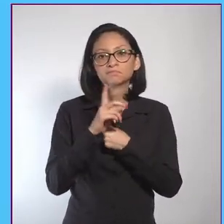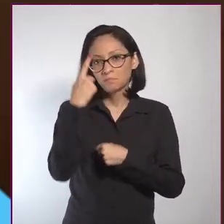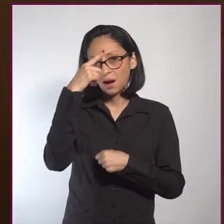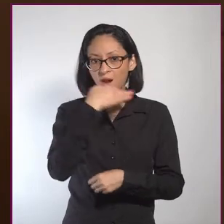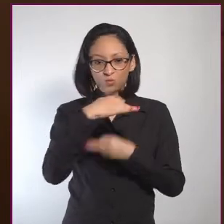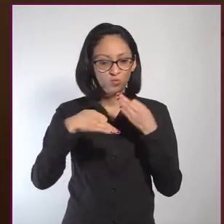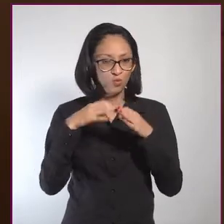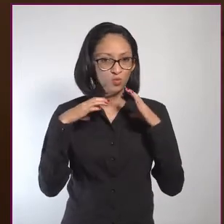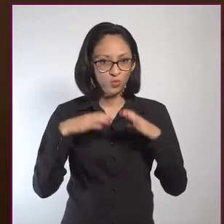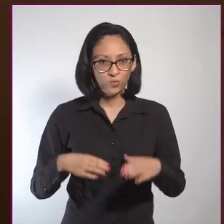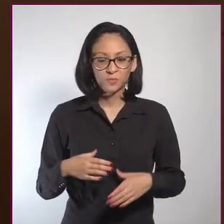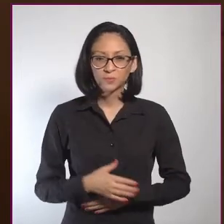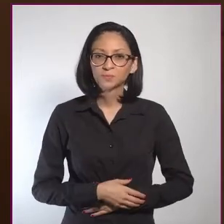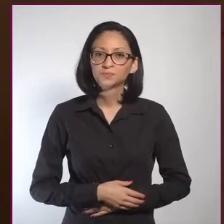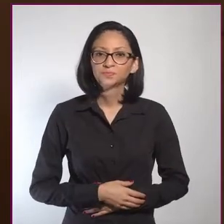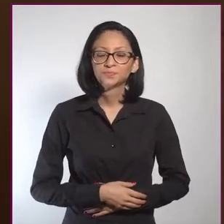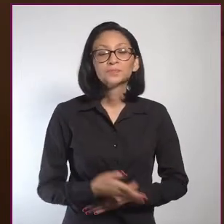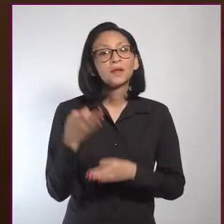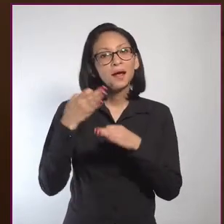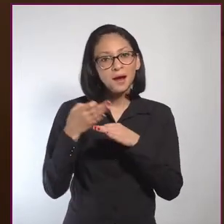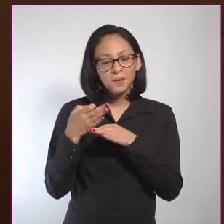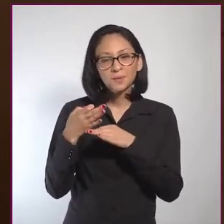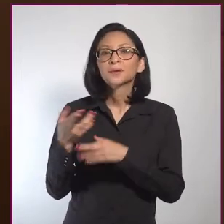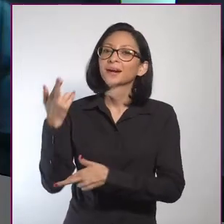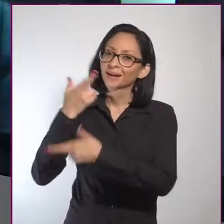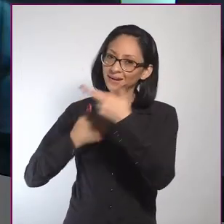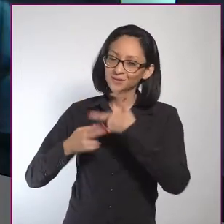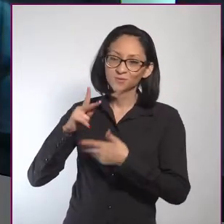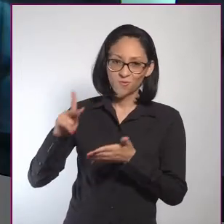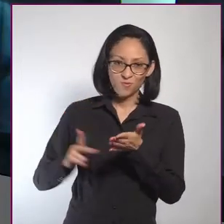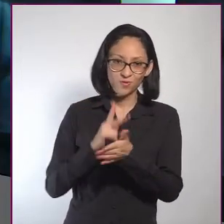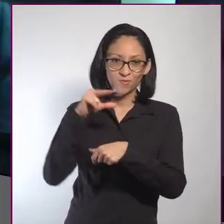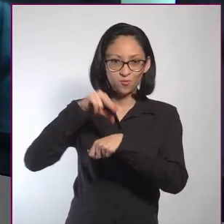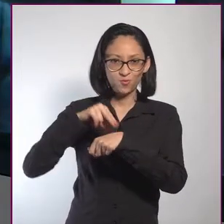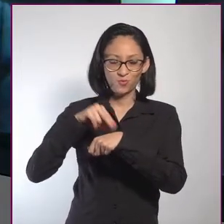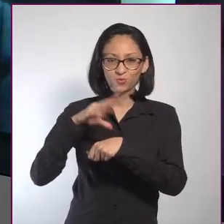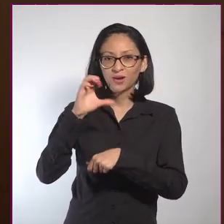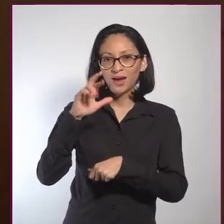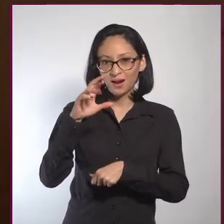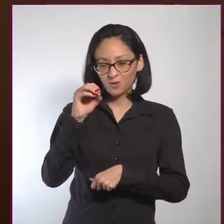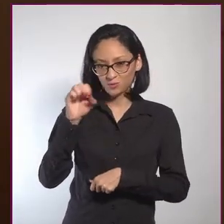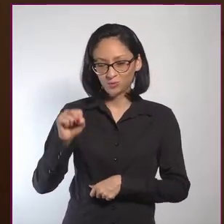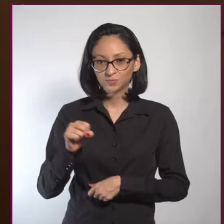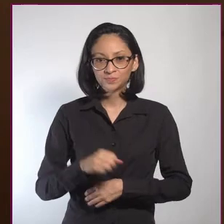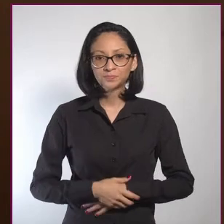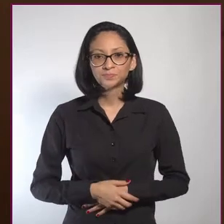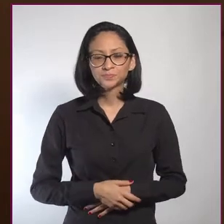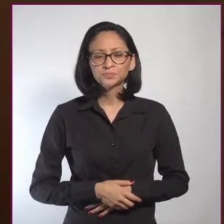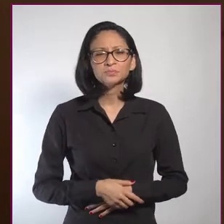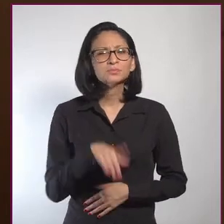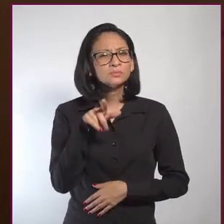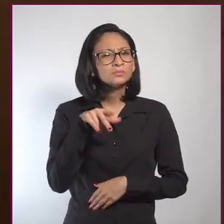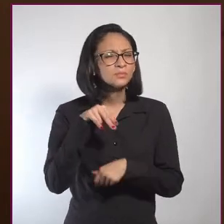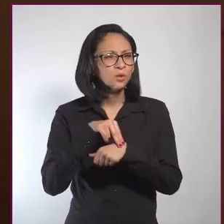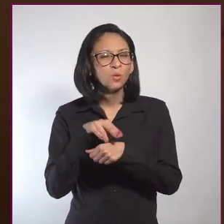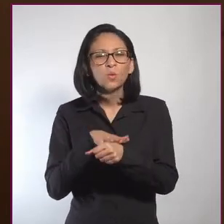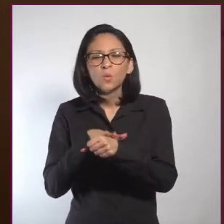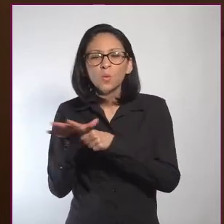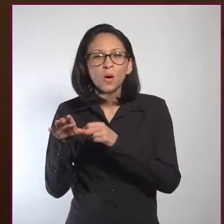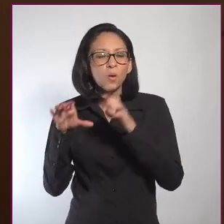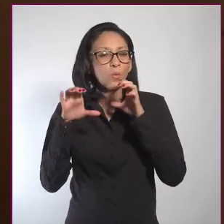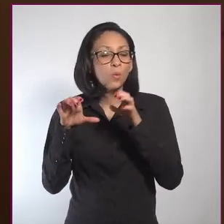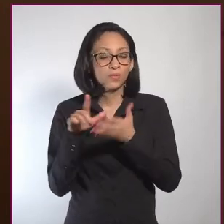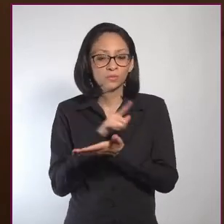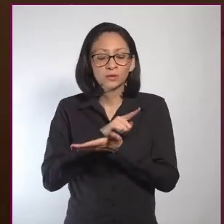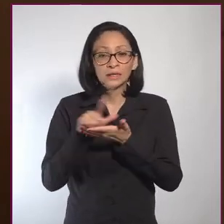Estamos de regreso con el doctor Carlos Aguilar Salinas. Doctor, ¿qué cuidados de higiene debe tener